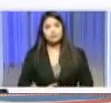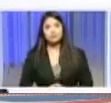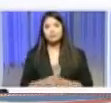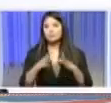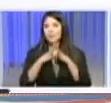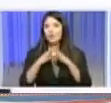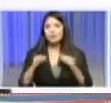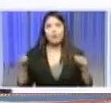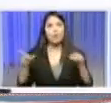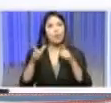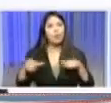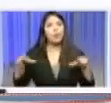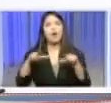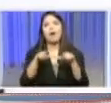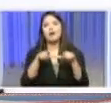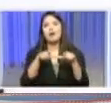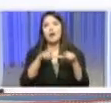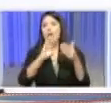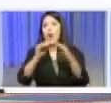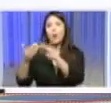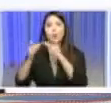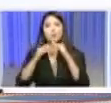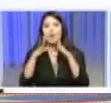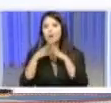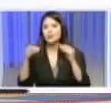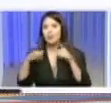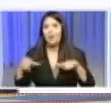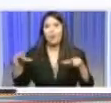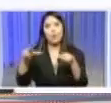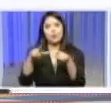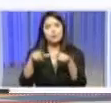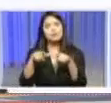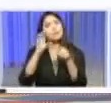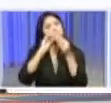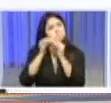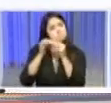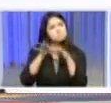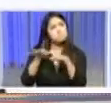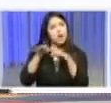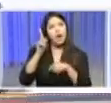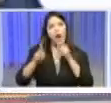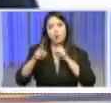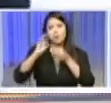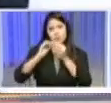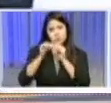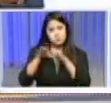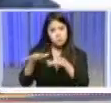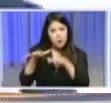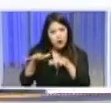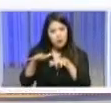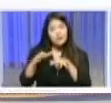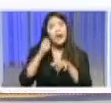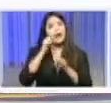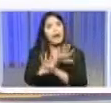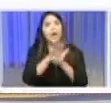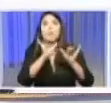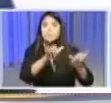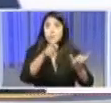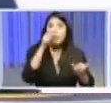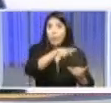los espacios comunitarios. Hemos perfeccionado y mejorado, producto de la crítica del